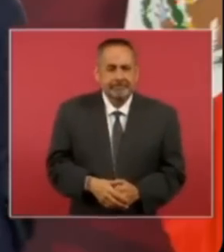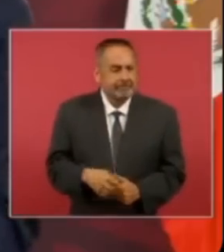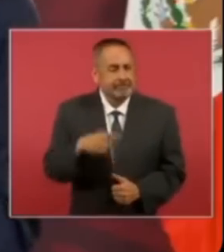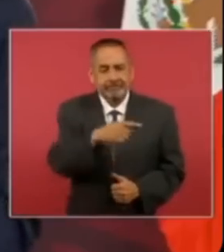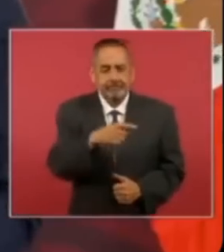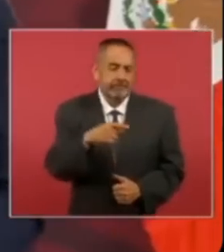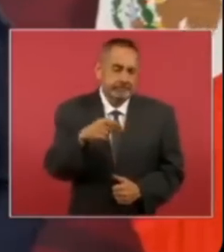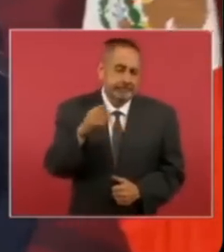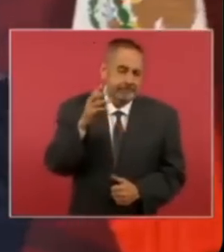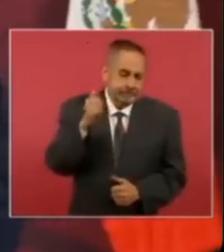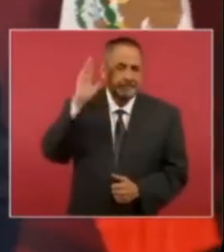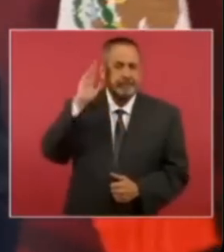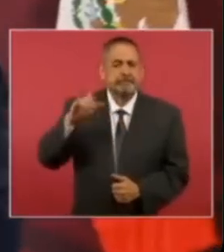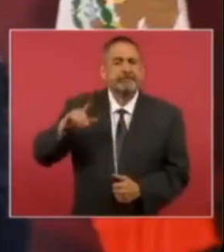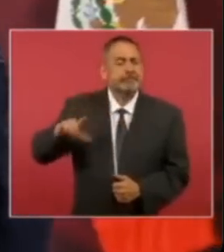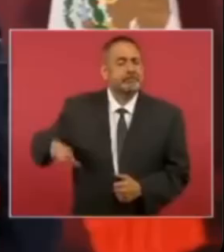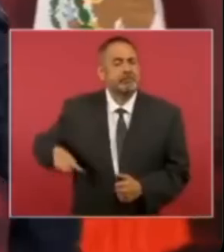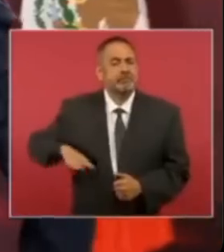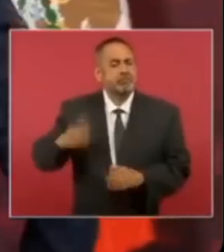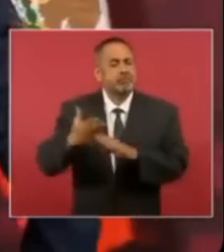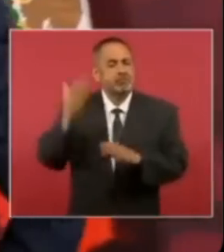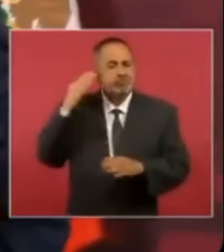era un gobierno